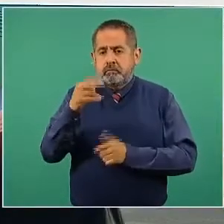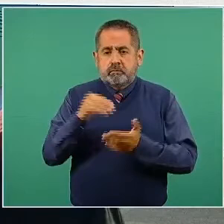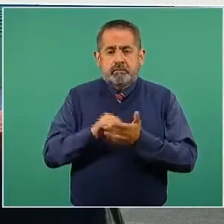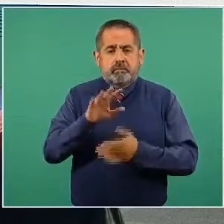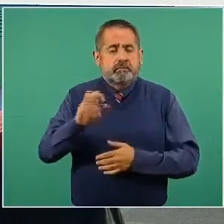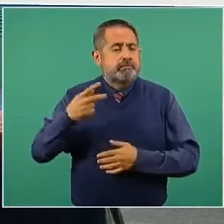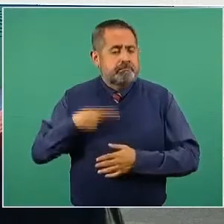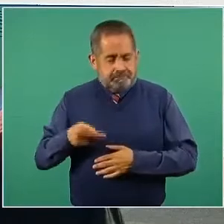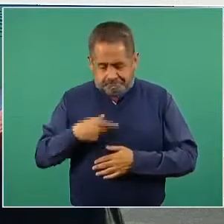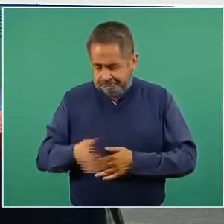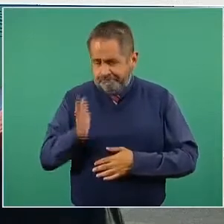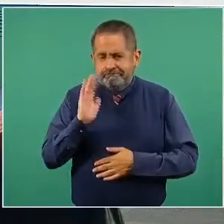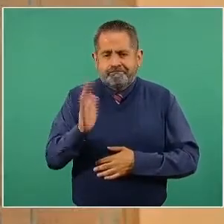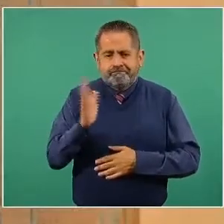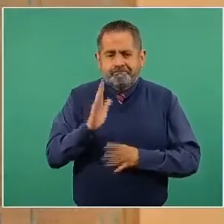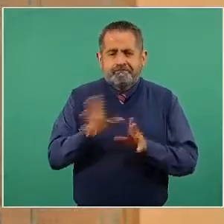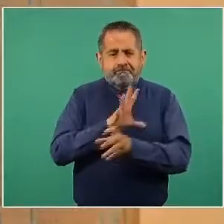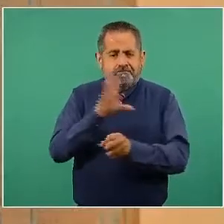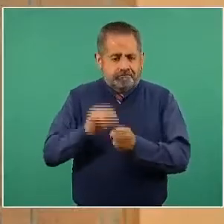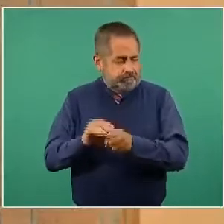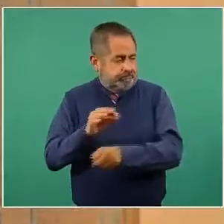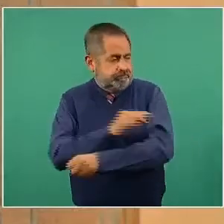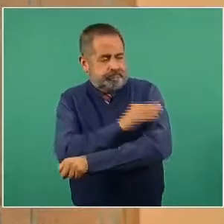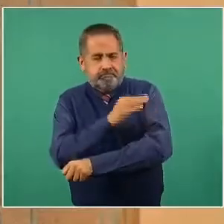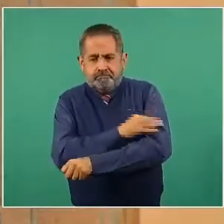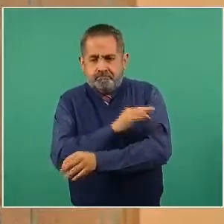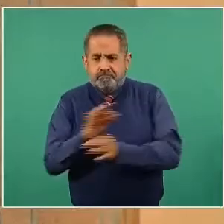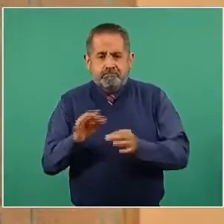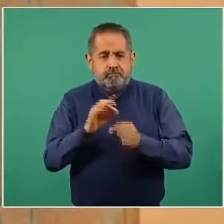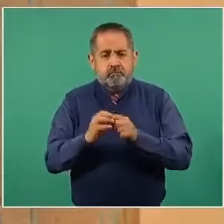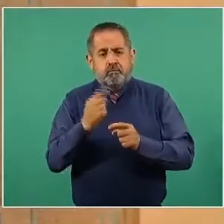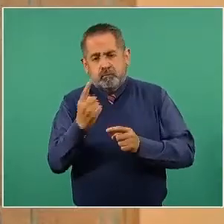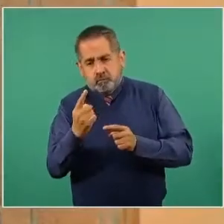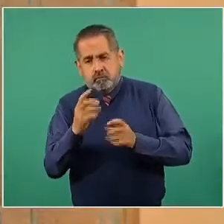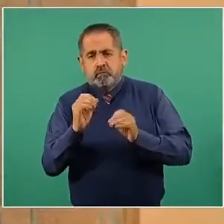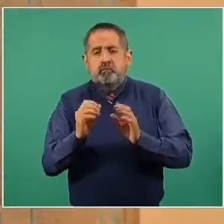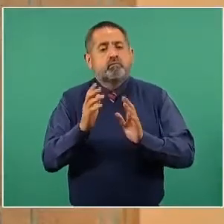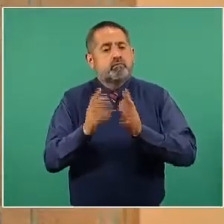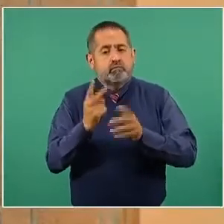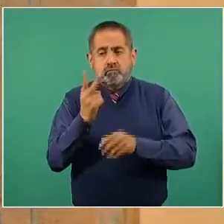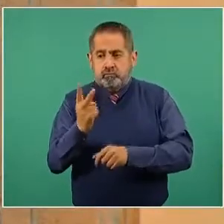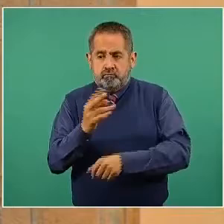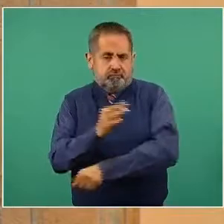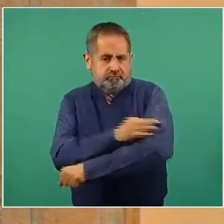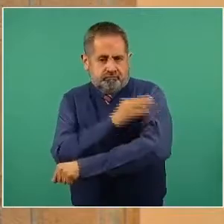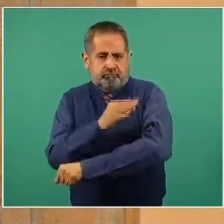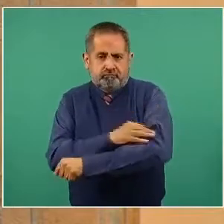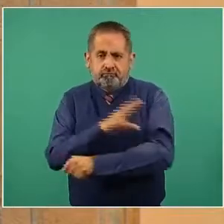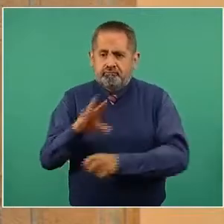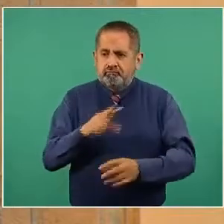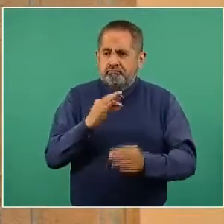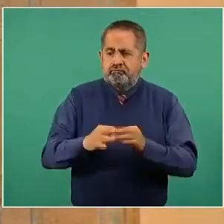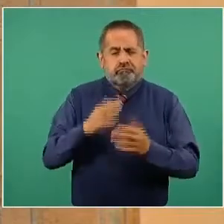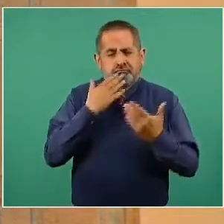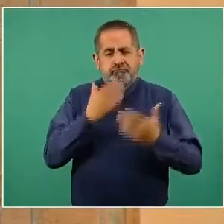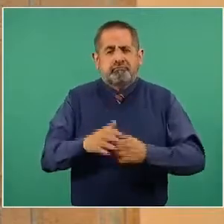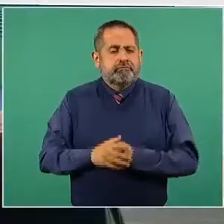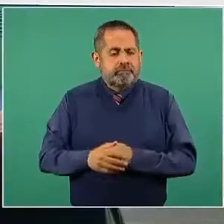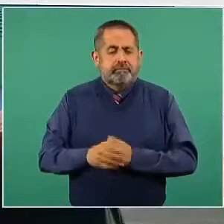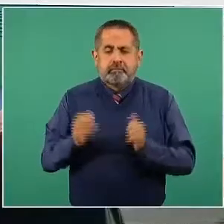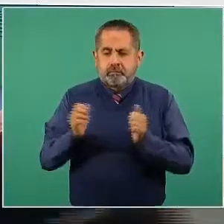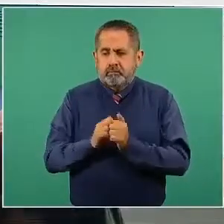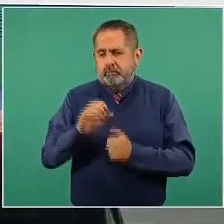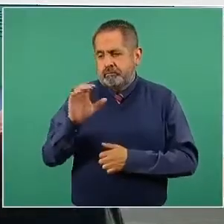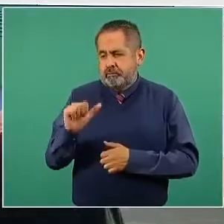10.652.500 personas que ya tienen esquemas completos, es decir, ya recibieron o las 2 dosis de las 4 vacunas que así lo requieren o la dosis de